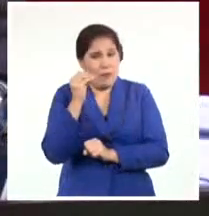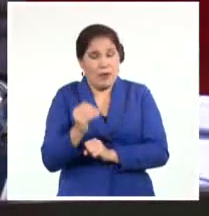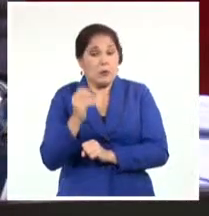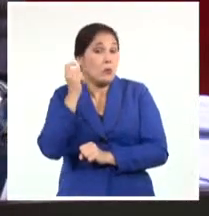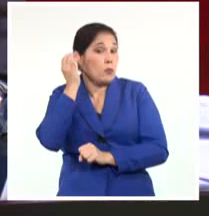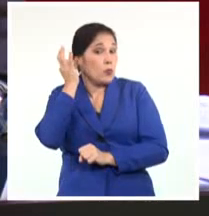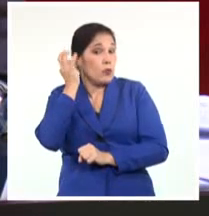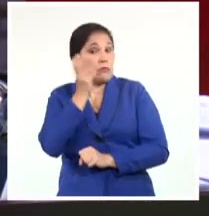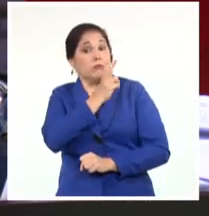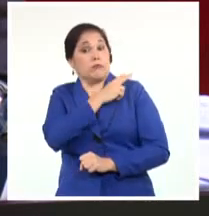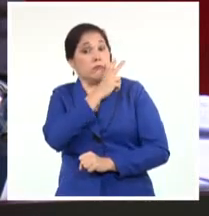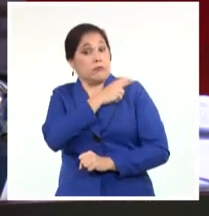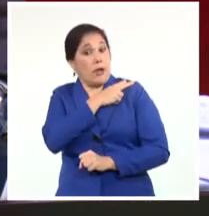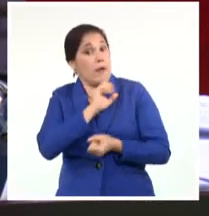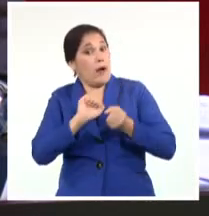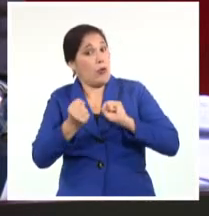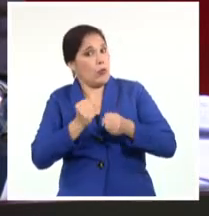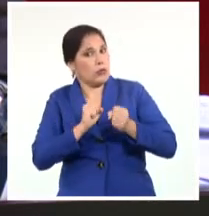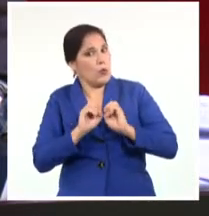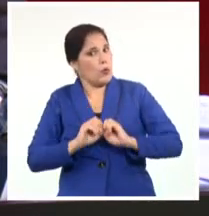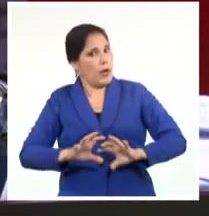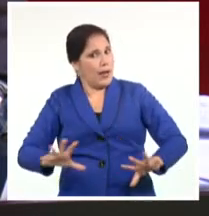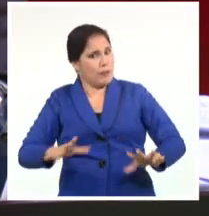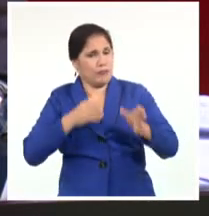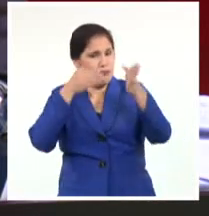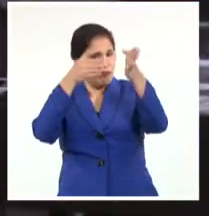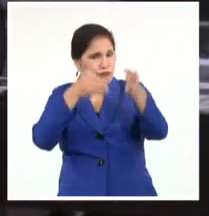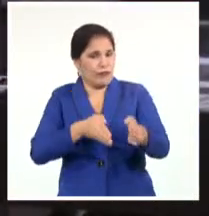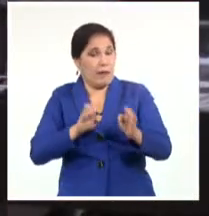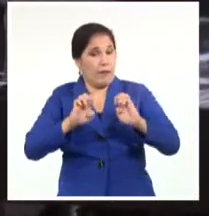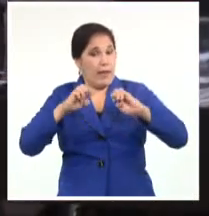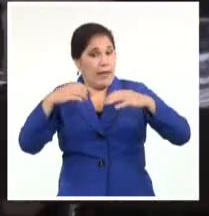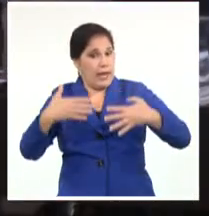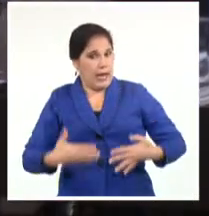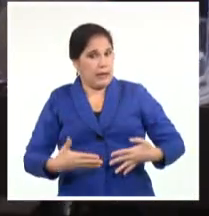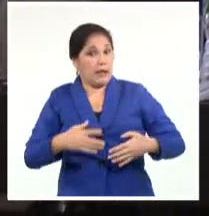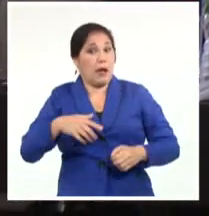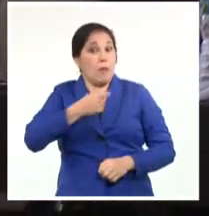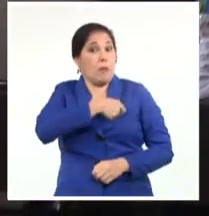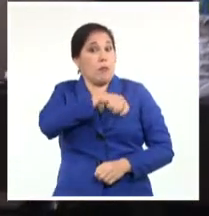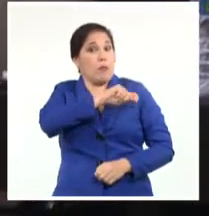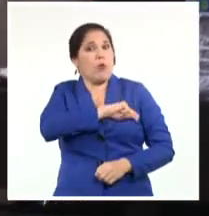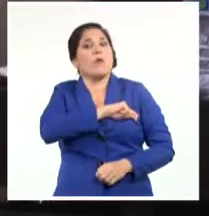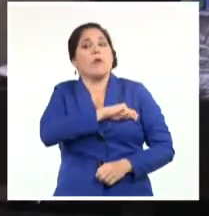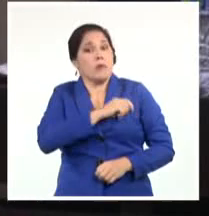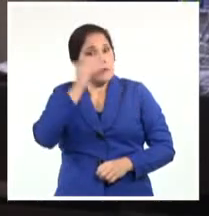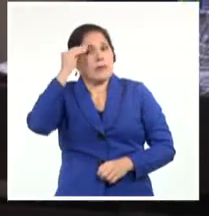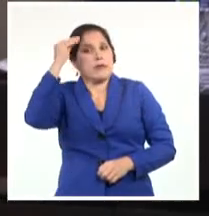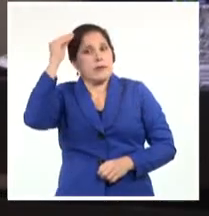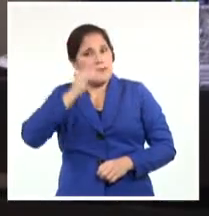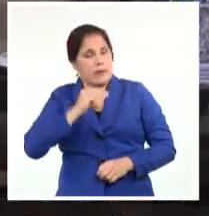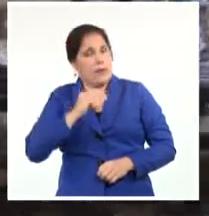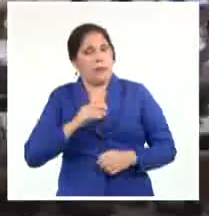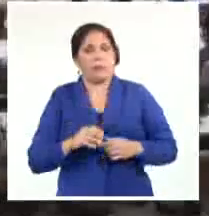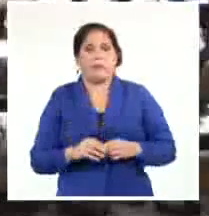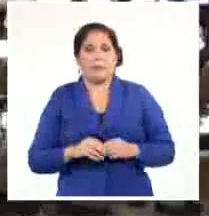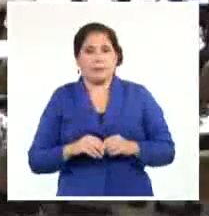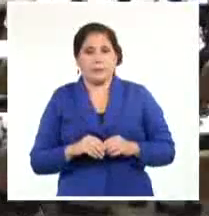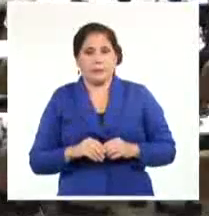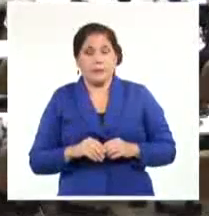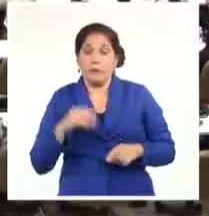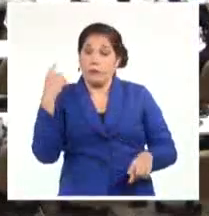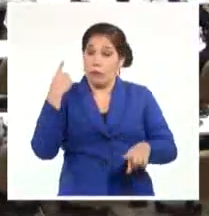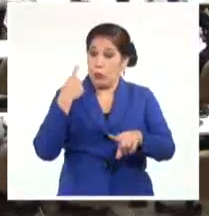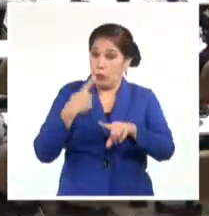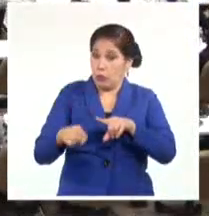General, Gladys Bejerano, cuyo ejemplo de disciplina y ética se ha impregnado en el resto de los profesionales de este órgano. Como